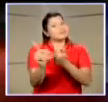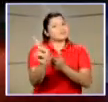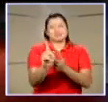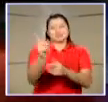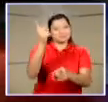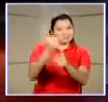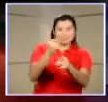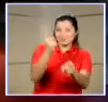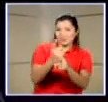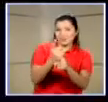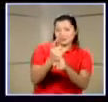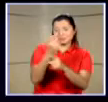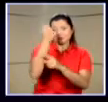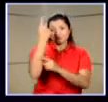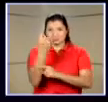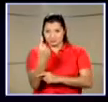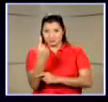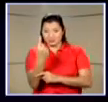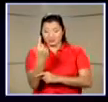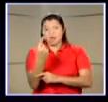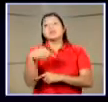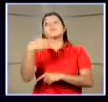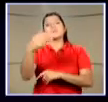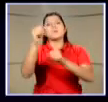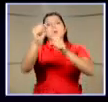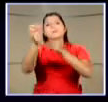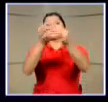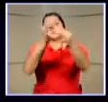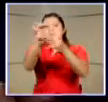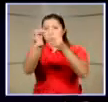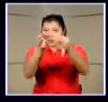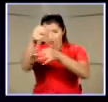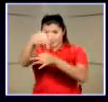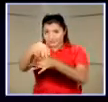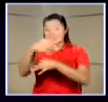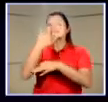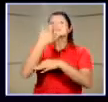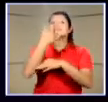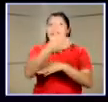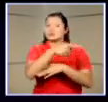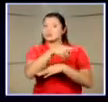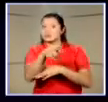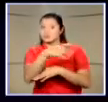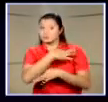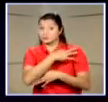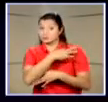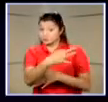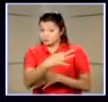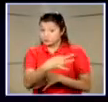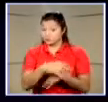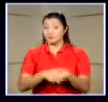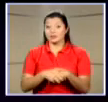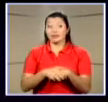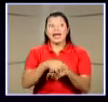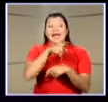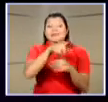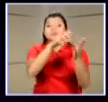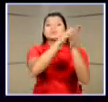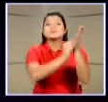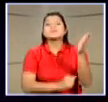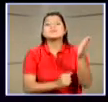que podemos hablar más adelante en este importante espacio, que agradecemos que nos tomaran en cuenta, estos